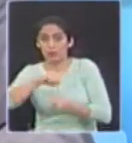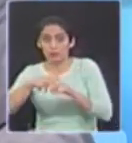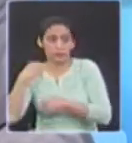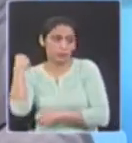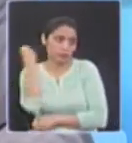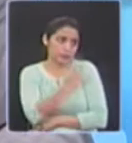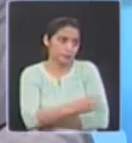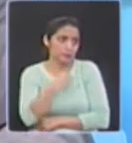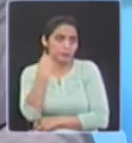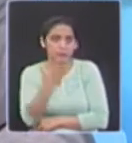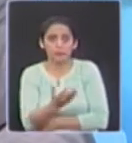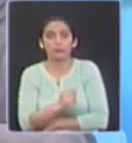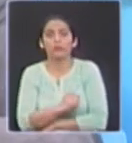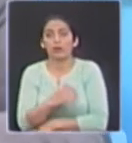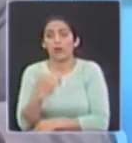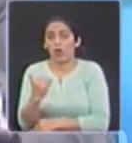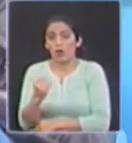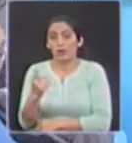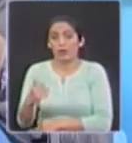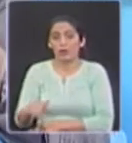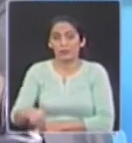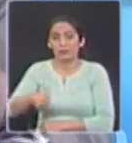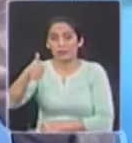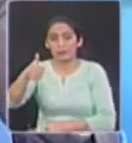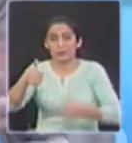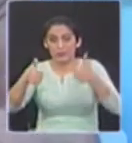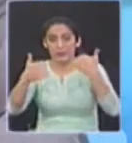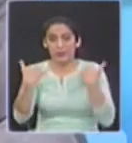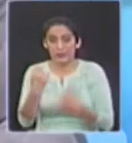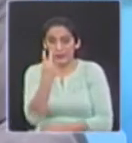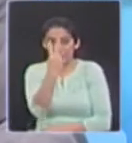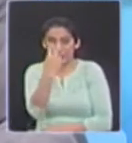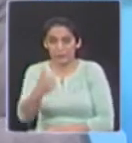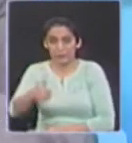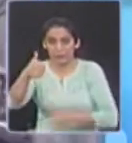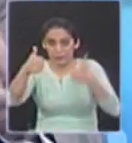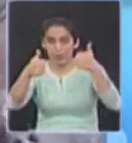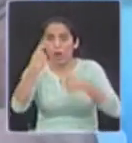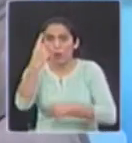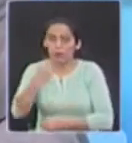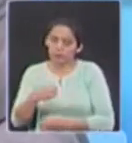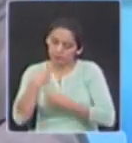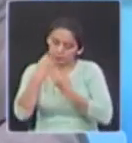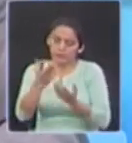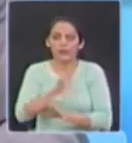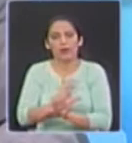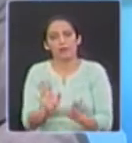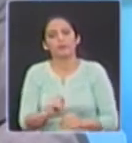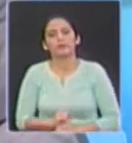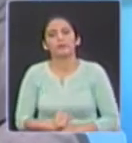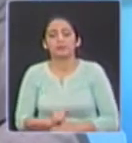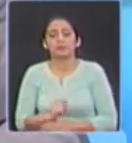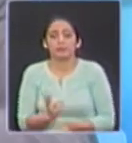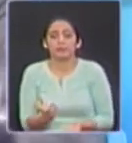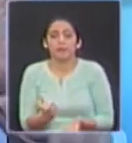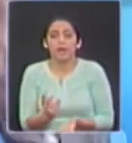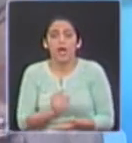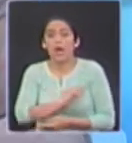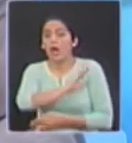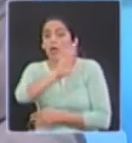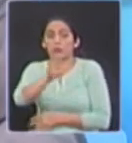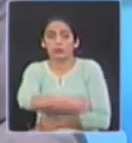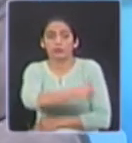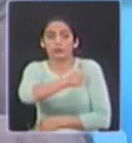candidatos que está en segunda vuelta, pero por diferentes razones, por tiempos, no se pudo entregar a todos